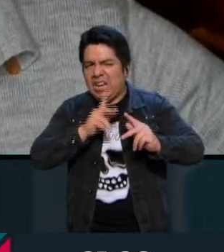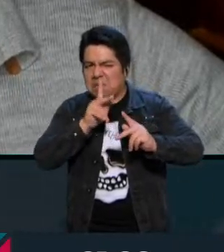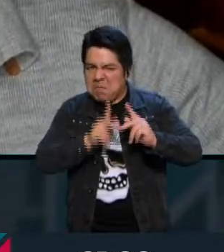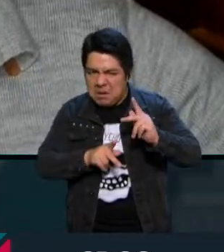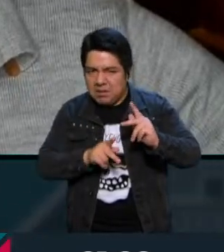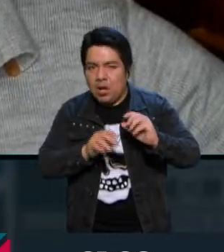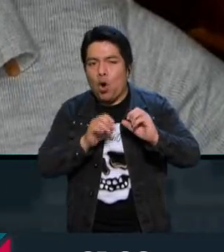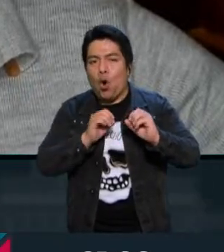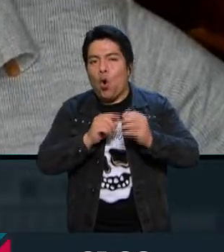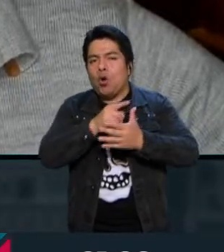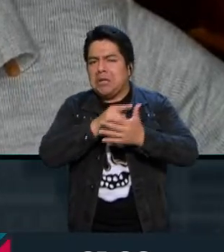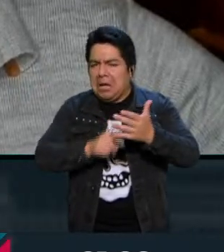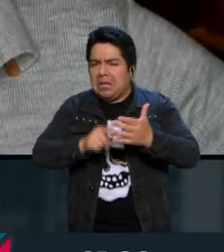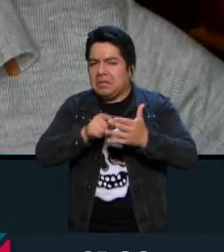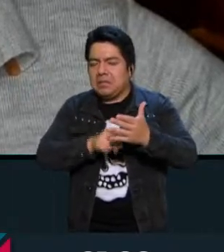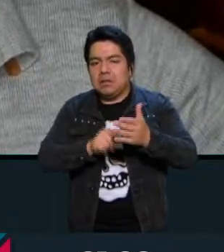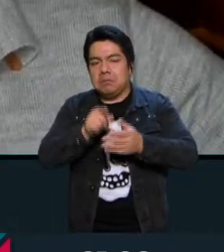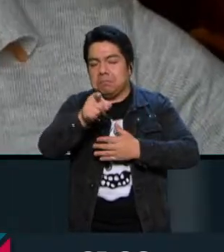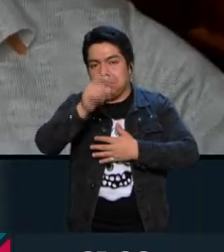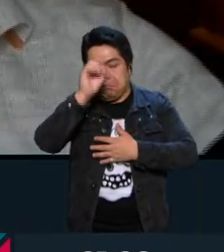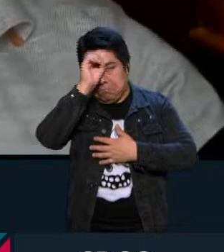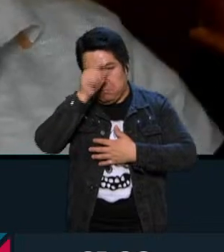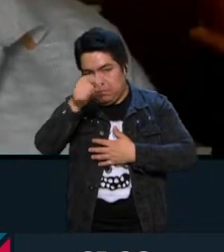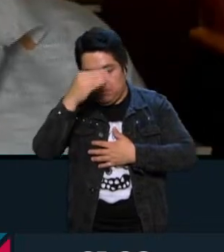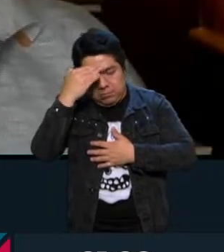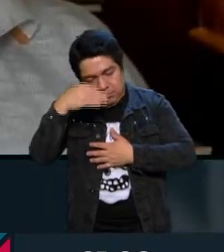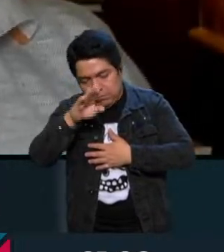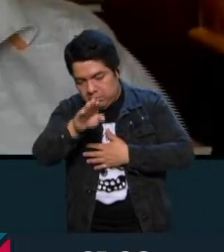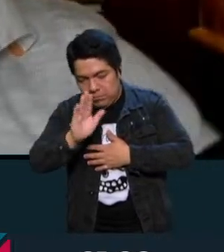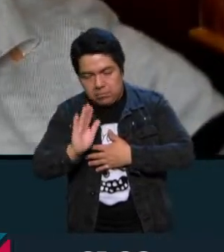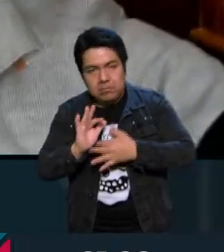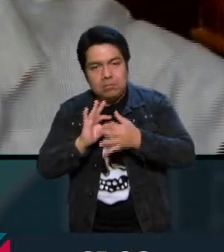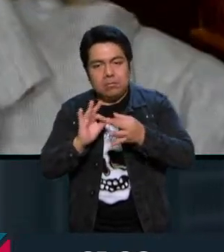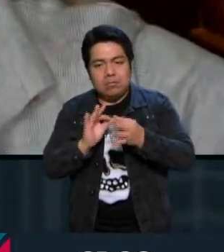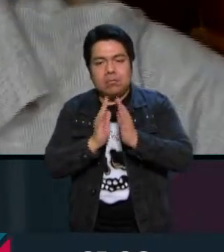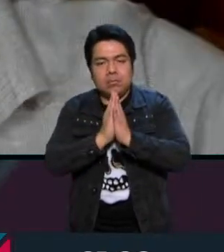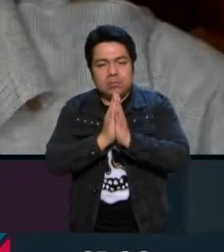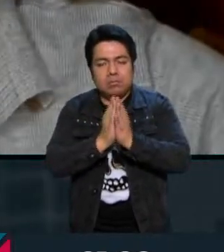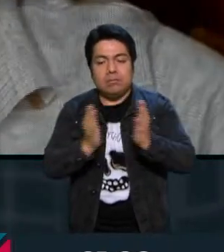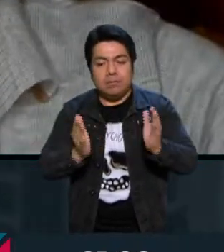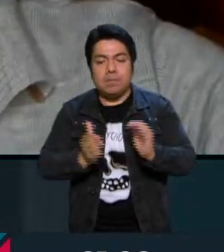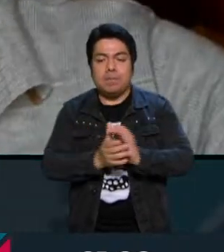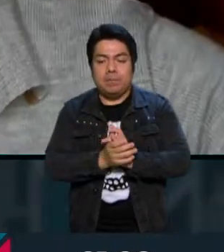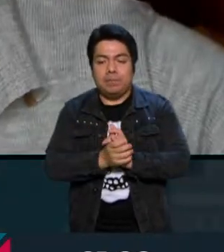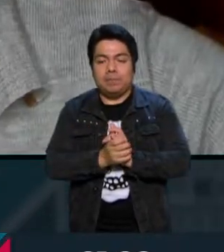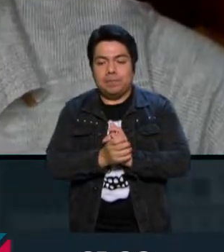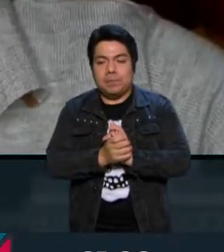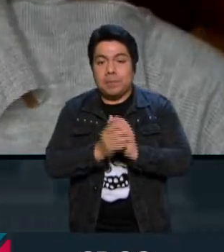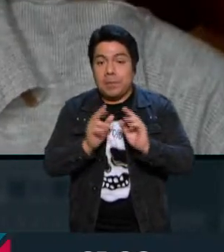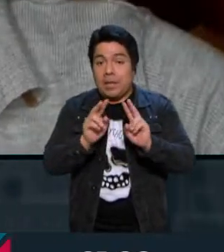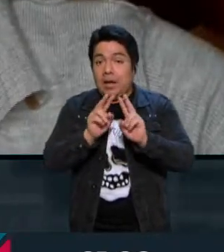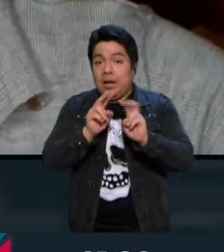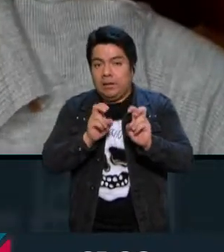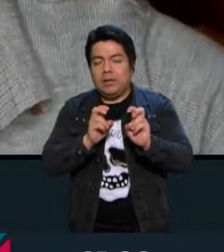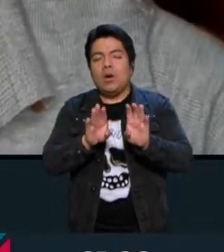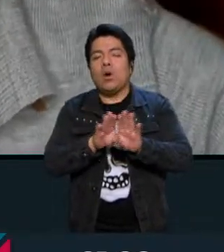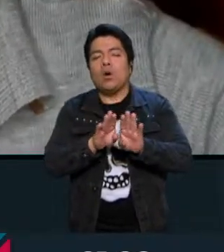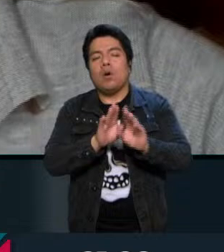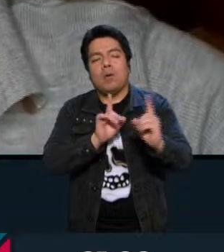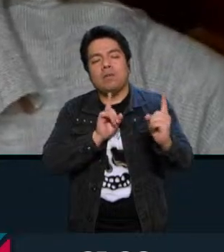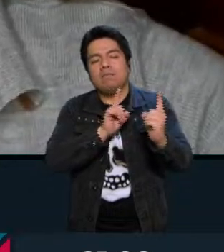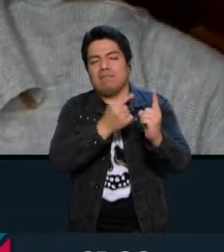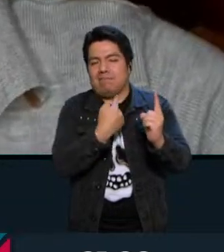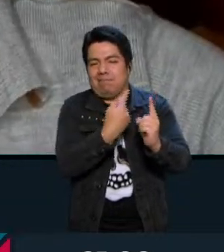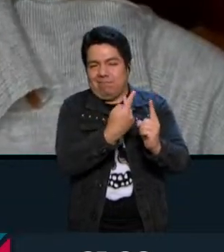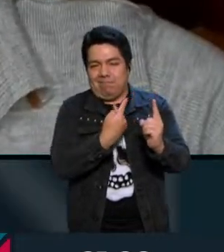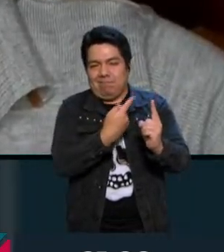se suspenden o cómo está. Usted finalmente es el experto. ¿Cómo lo ve usted? Me parece que es un tema más de índole personal. El Ujú. presidente